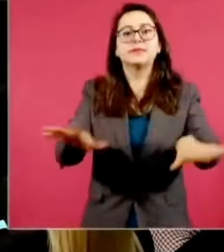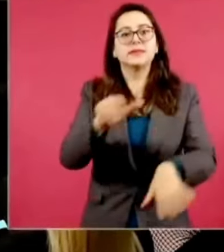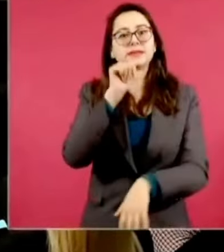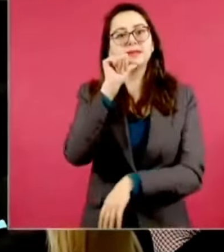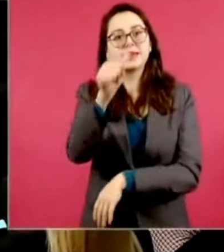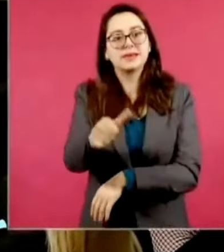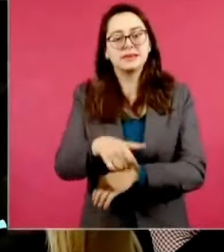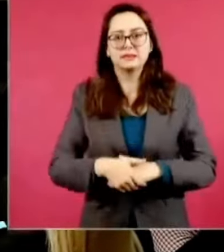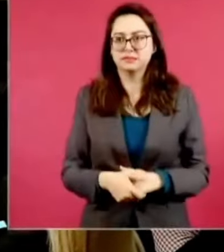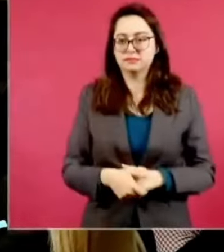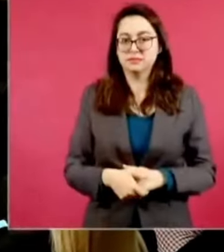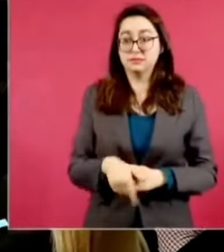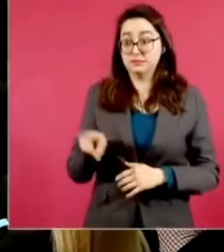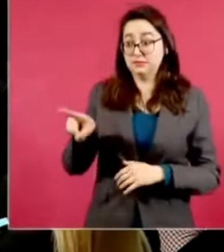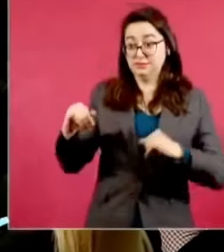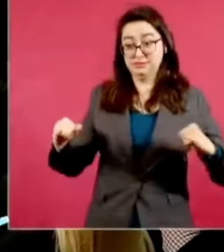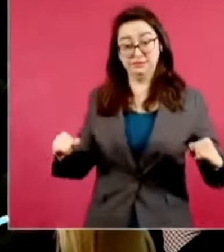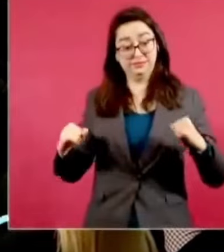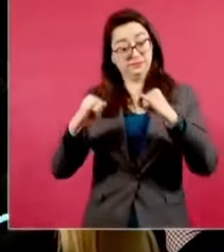¿Quién debía